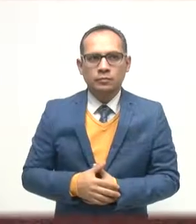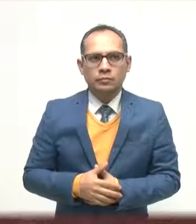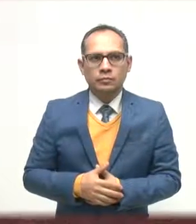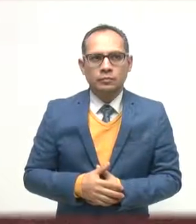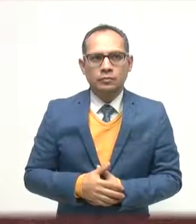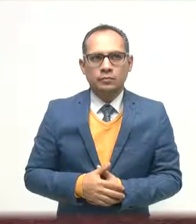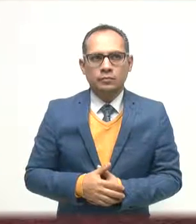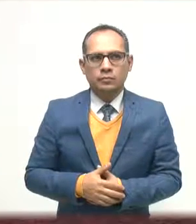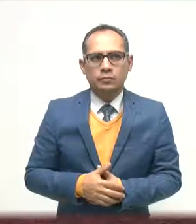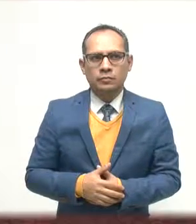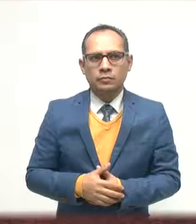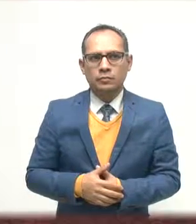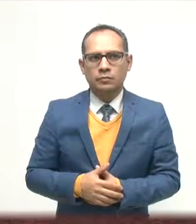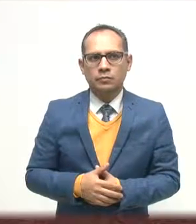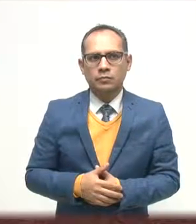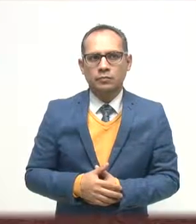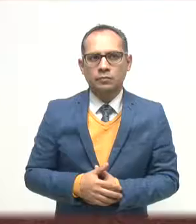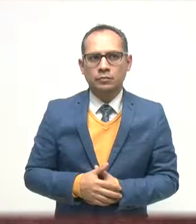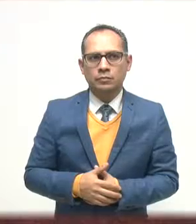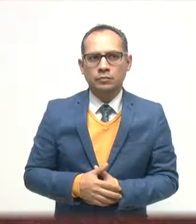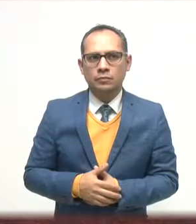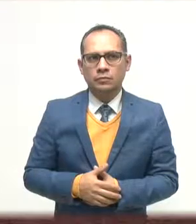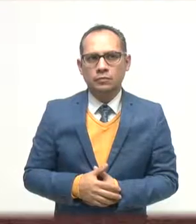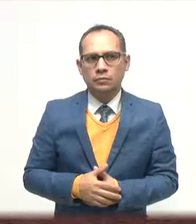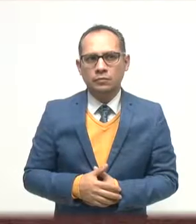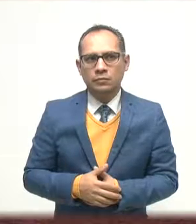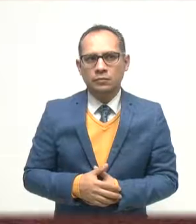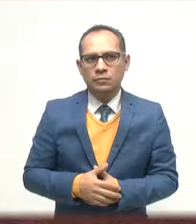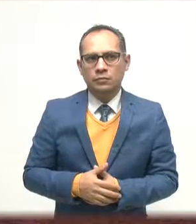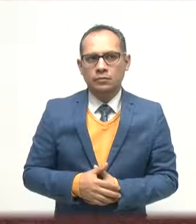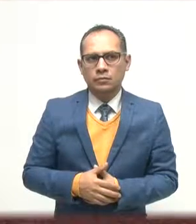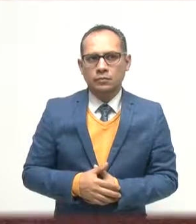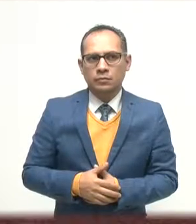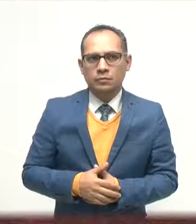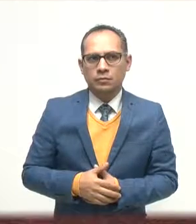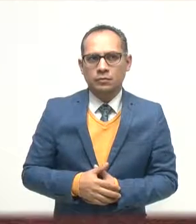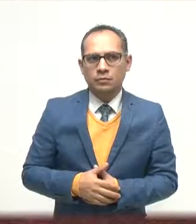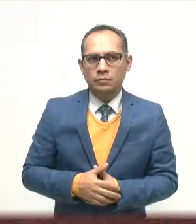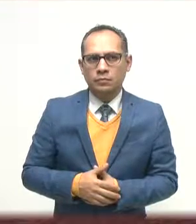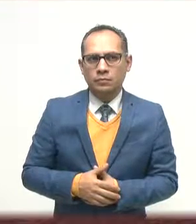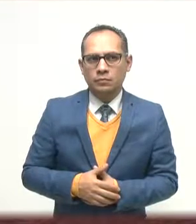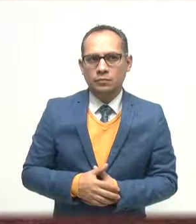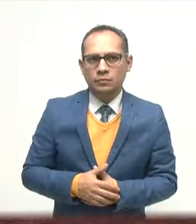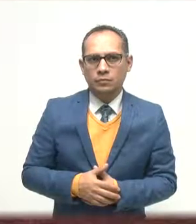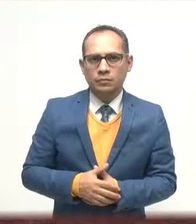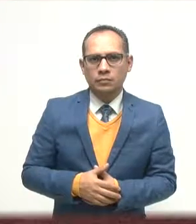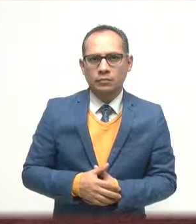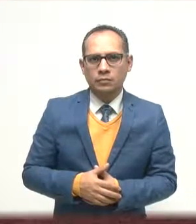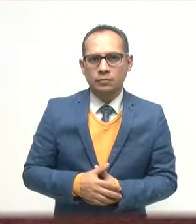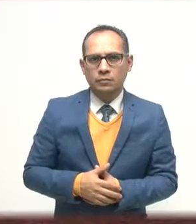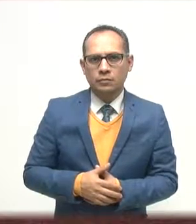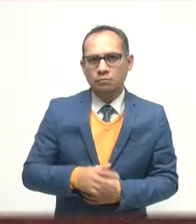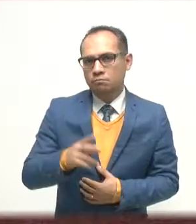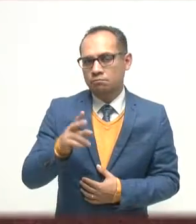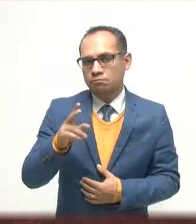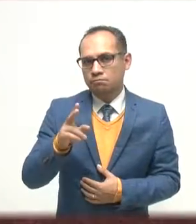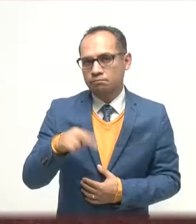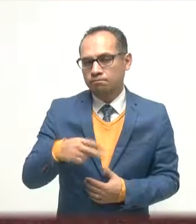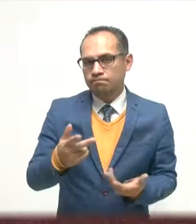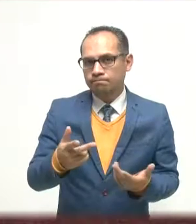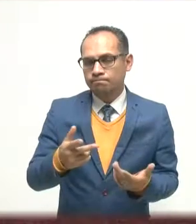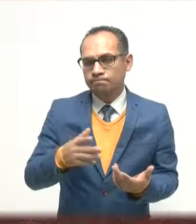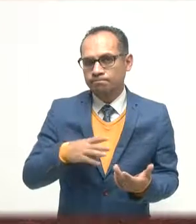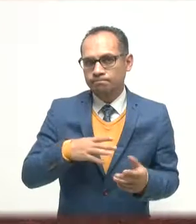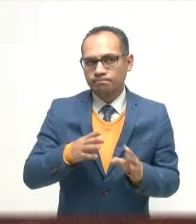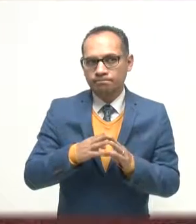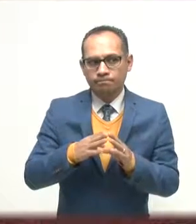la falta de oficio no tiene que ver con la perversidad con la que se manejan los panistas acabamos